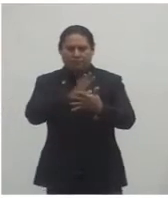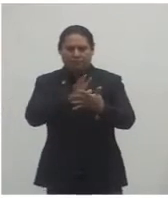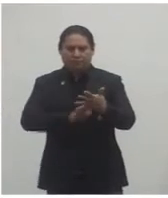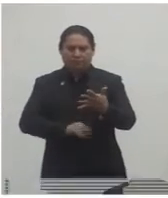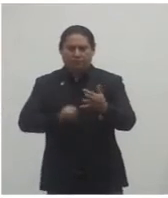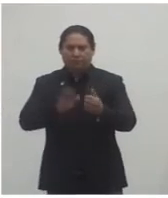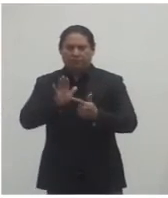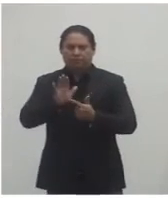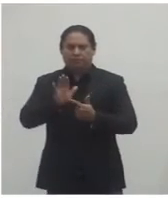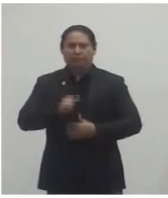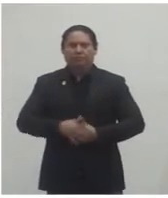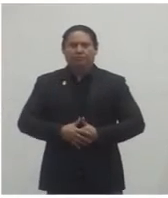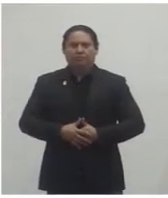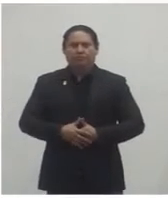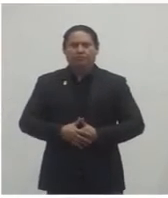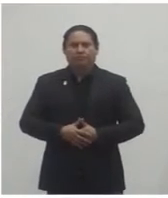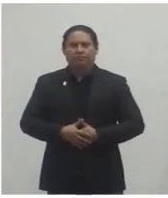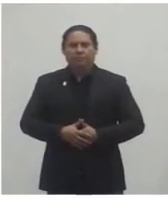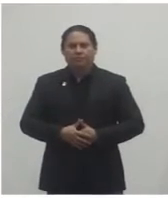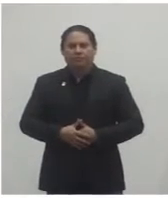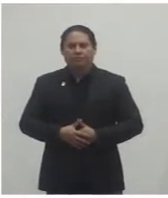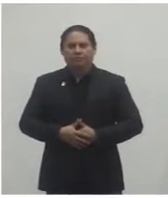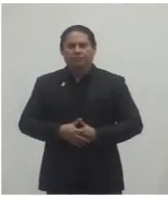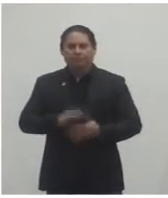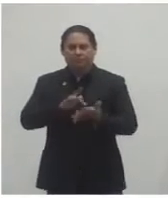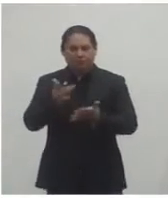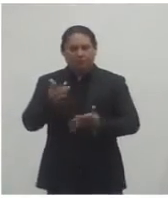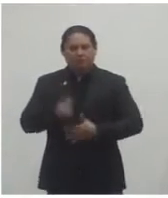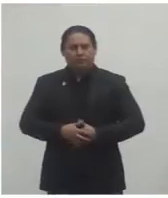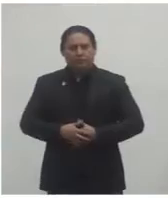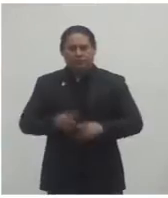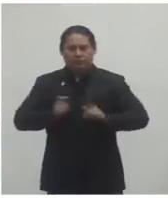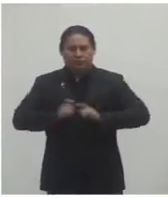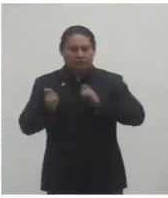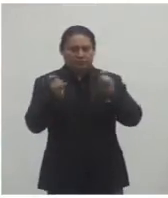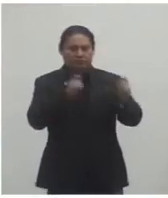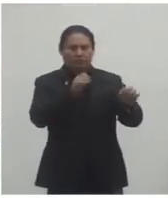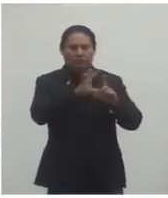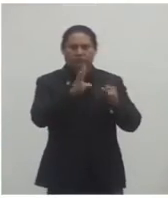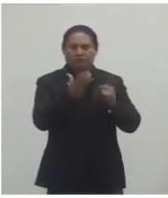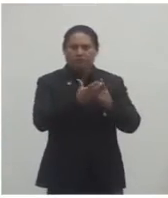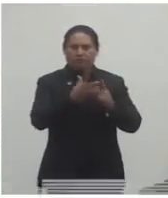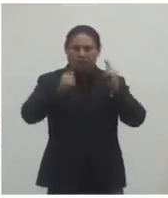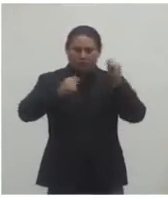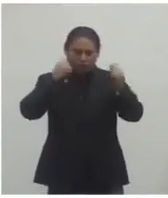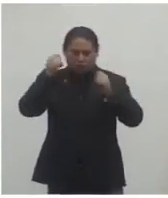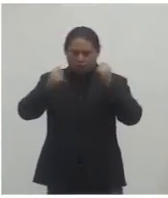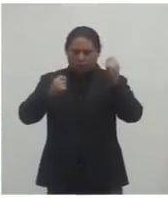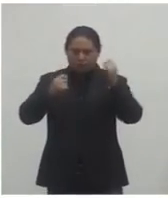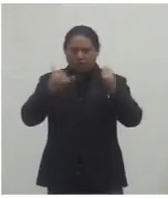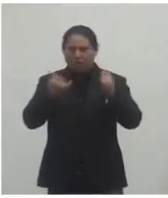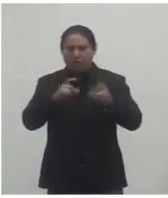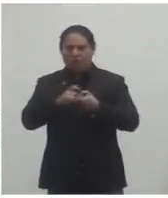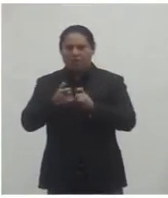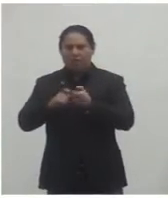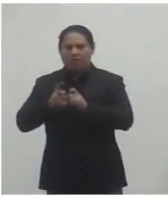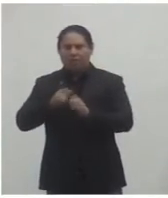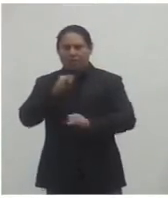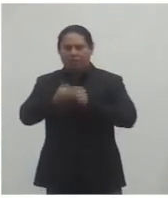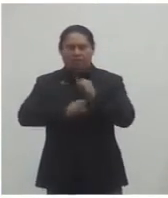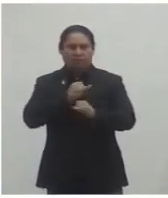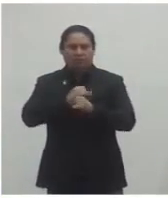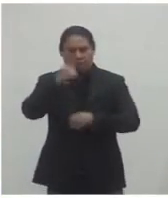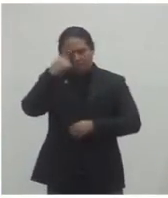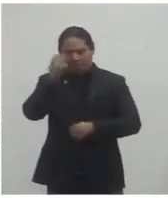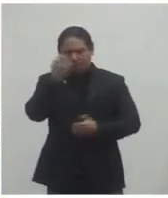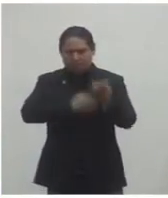el documento, diputada presidenta. Gracias. Túrnese a la Comisión de Turismo y Cooperación Internacional para